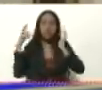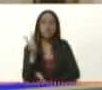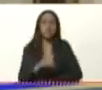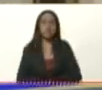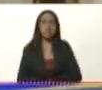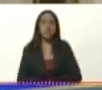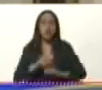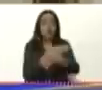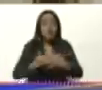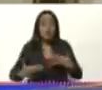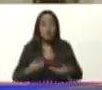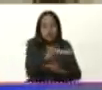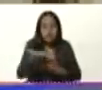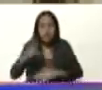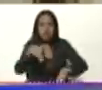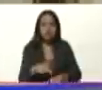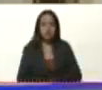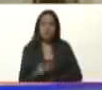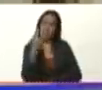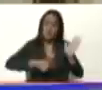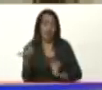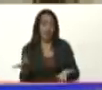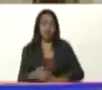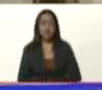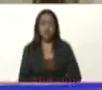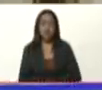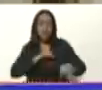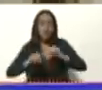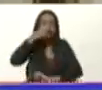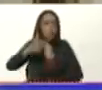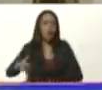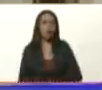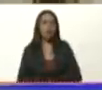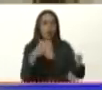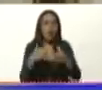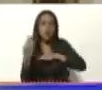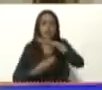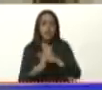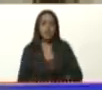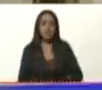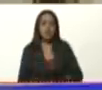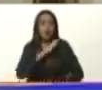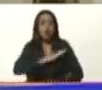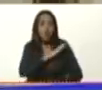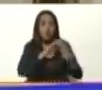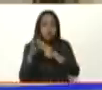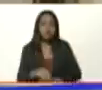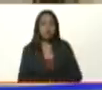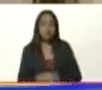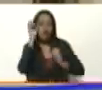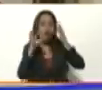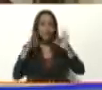la creatividad de todo un pueblo, de todo un pueblo.